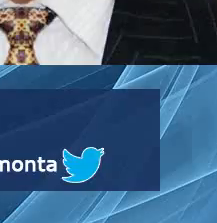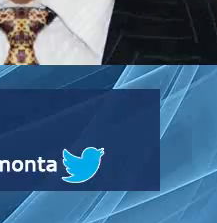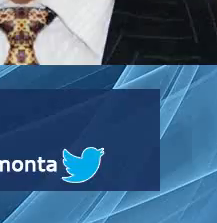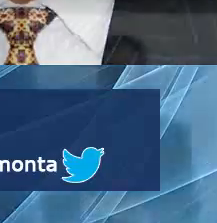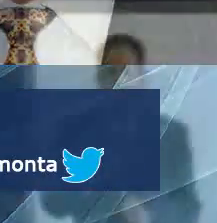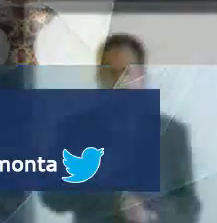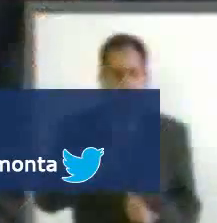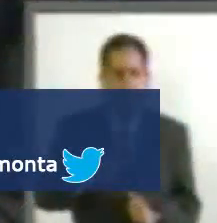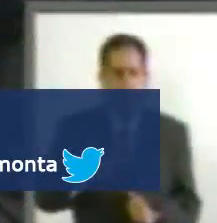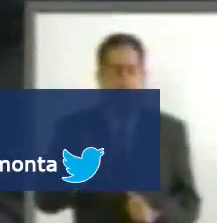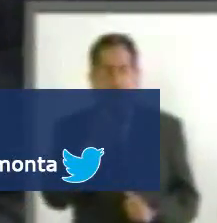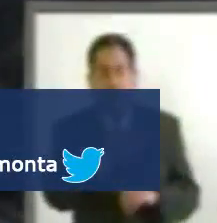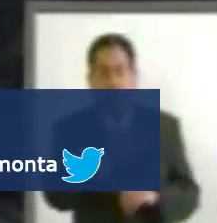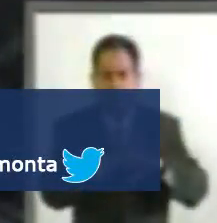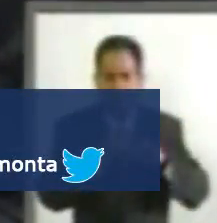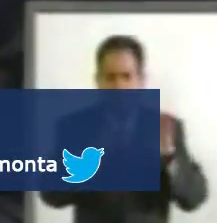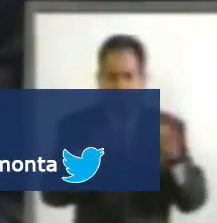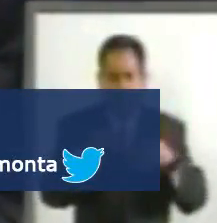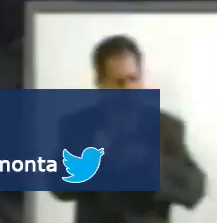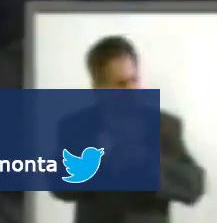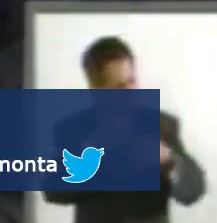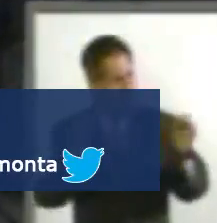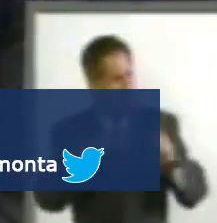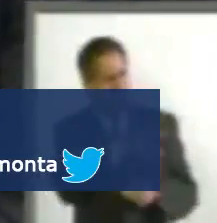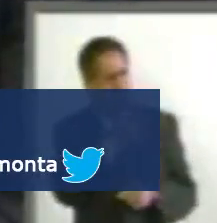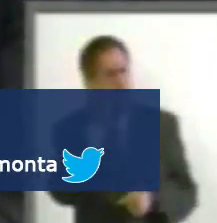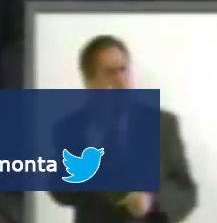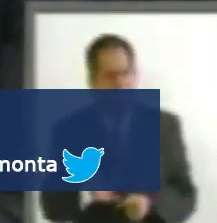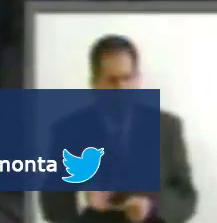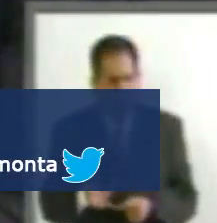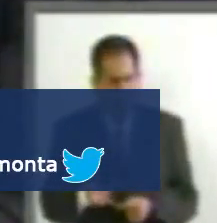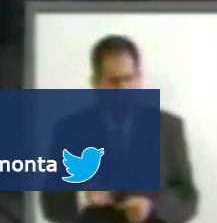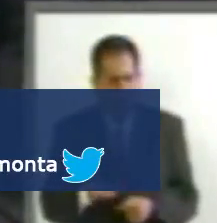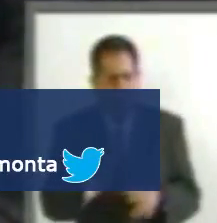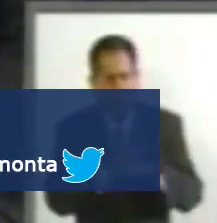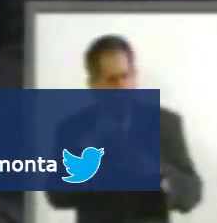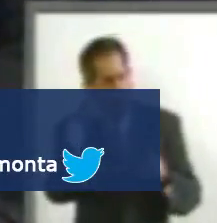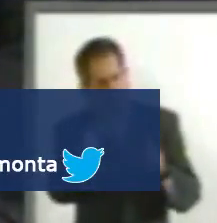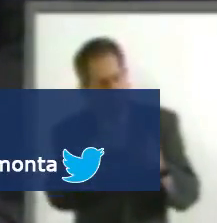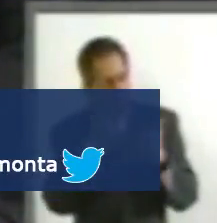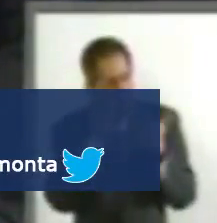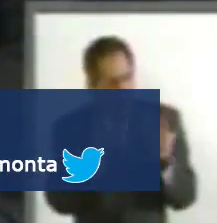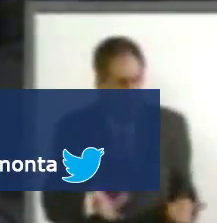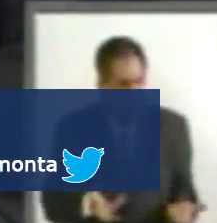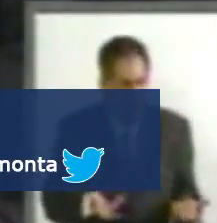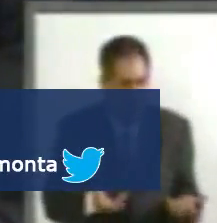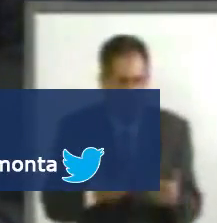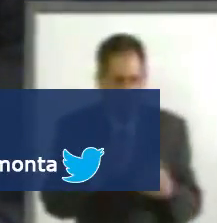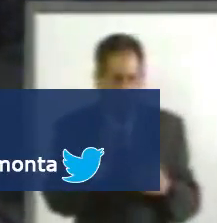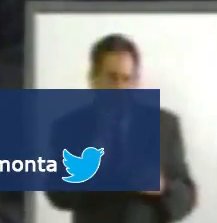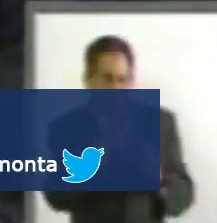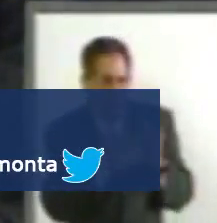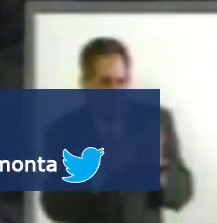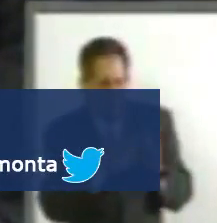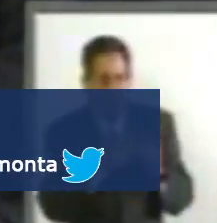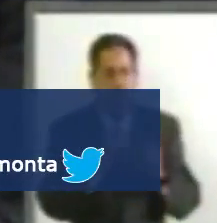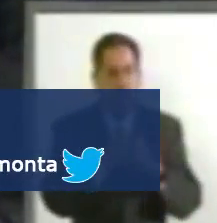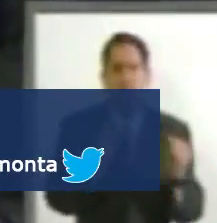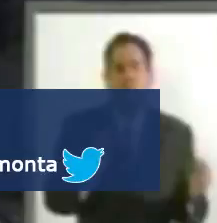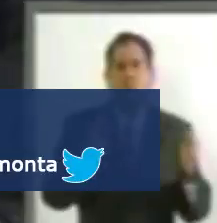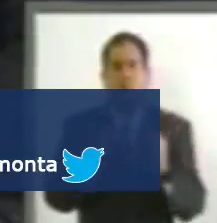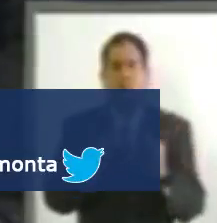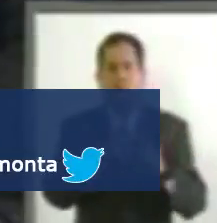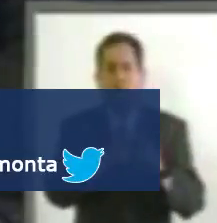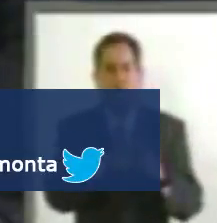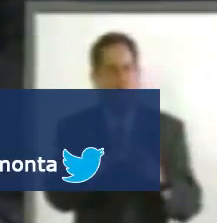clara e inteligente. Indicó que no se debe de confundir firmeza con estridencia y señaló que se deben atender